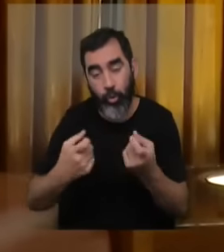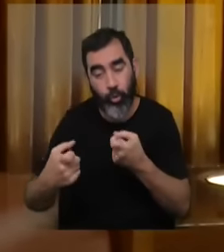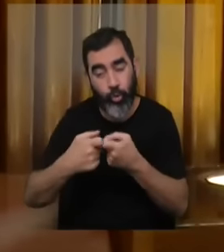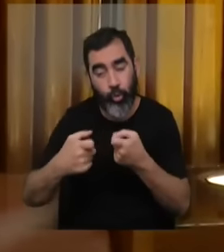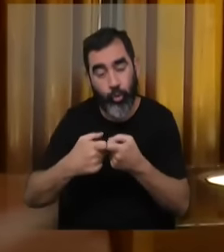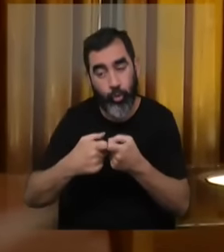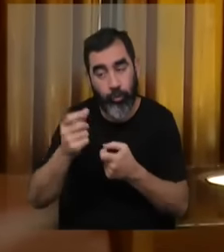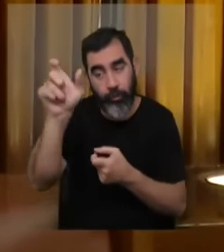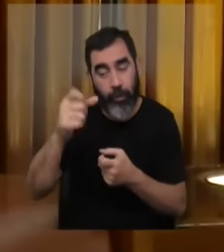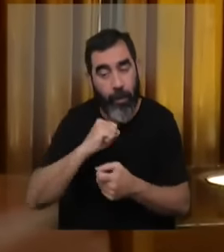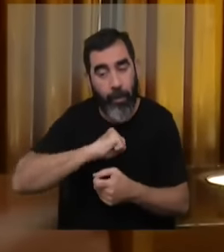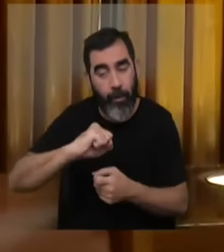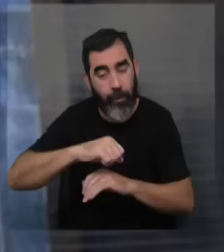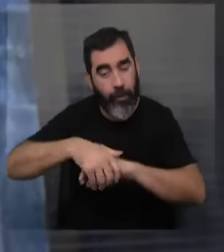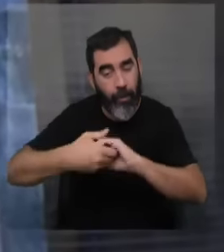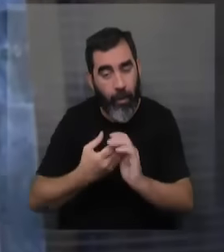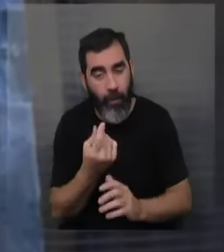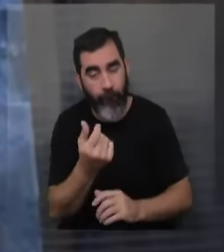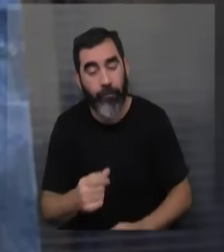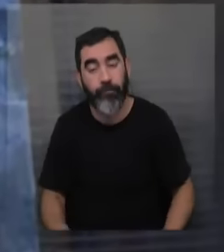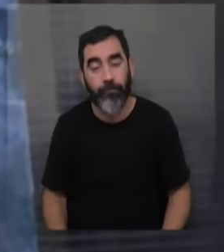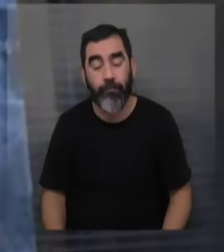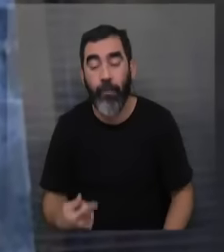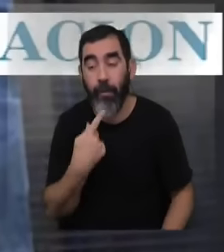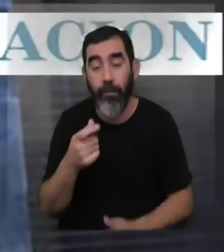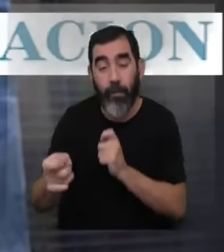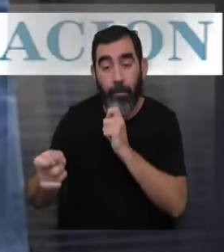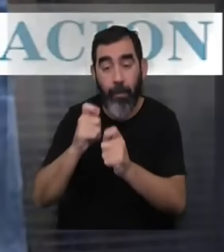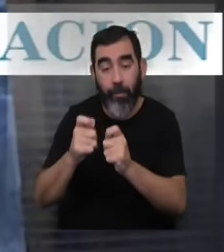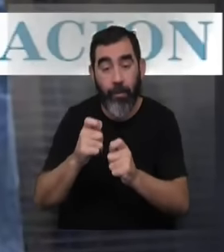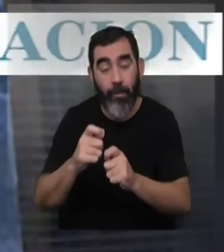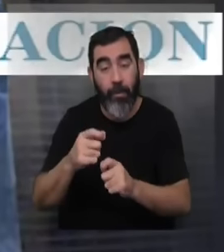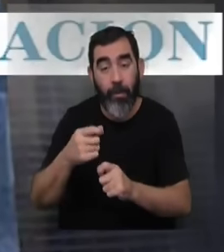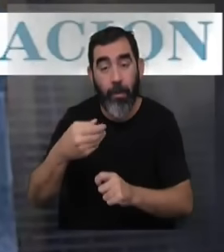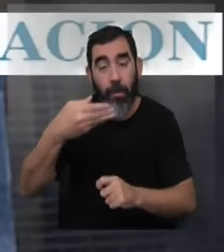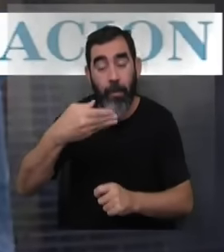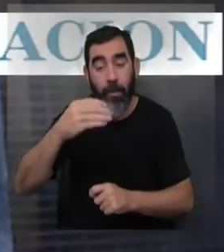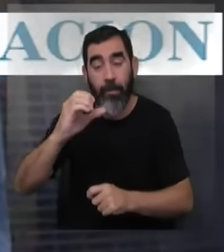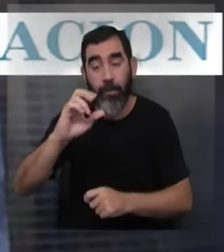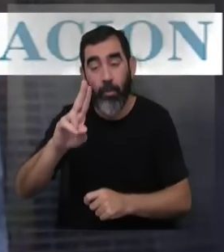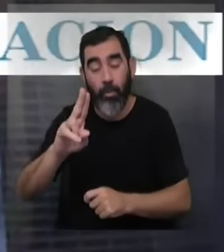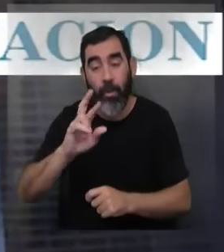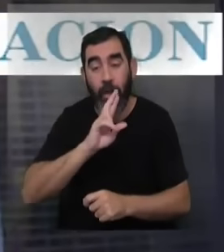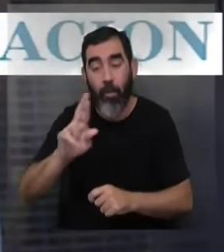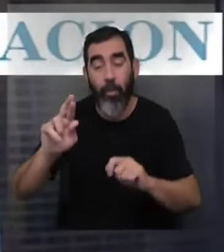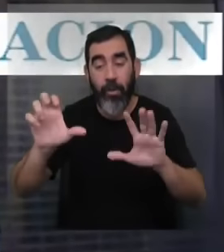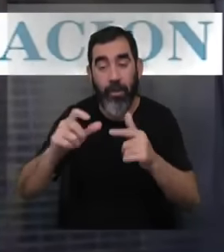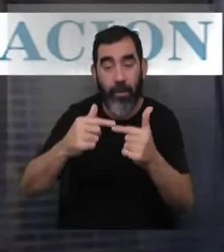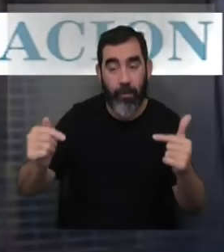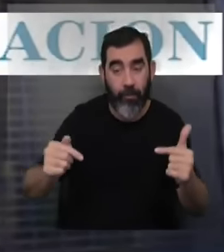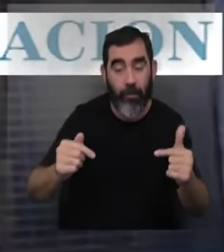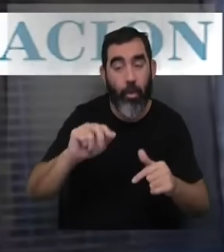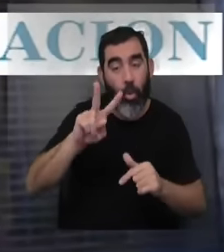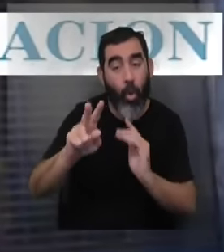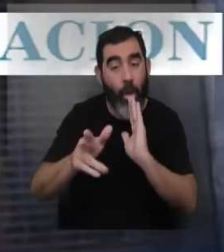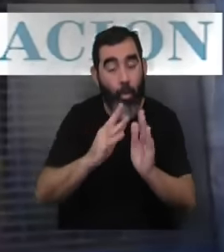con nazarenko en la estafa y el lavado de activos según el periodista alconada amon el bcu recibió y contestó al menos seis oficios judiciales y por lo menos dos de